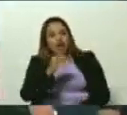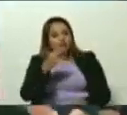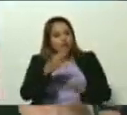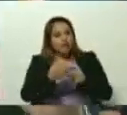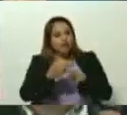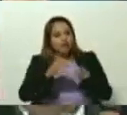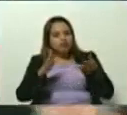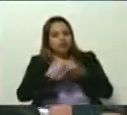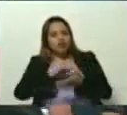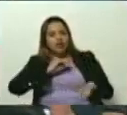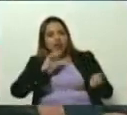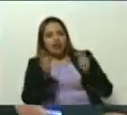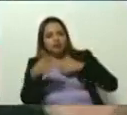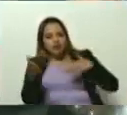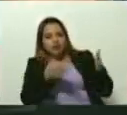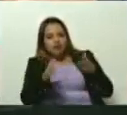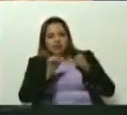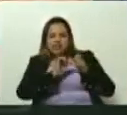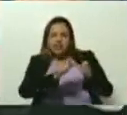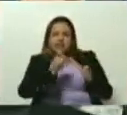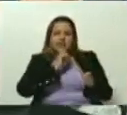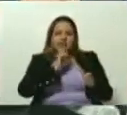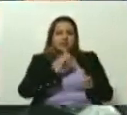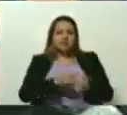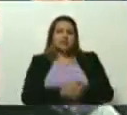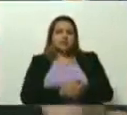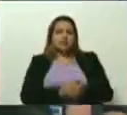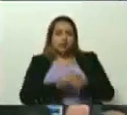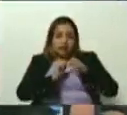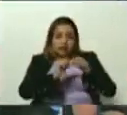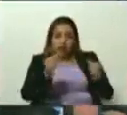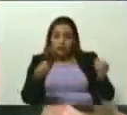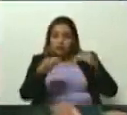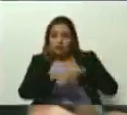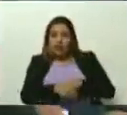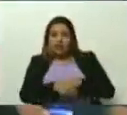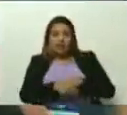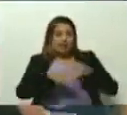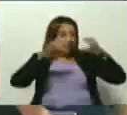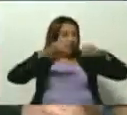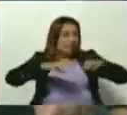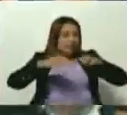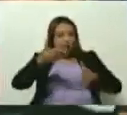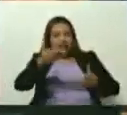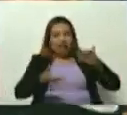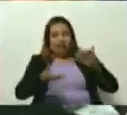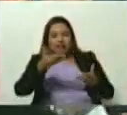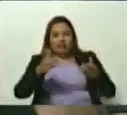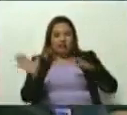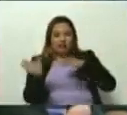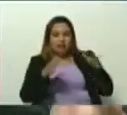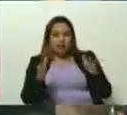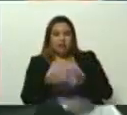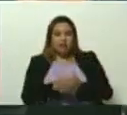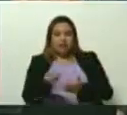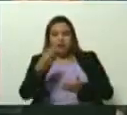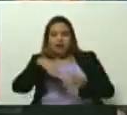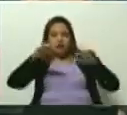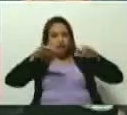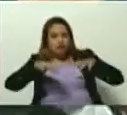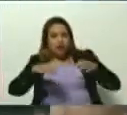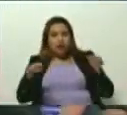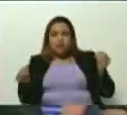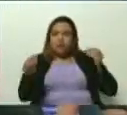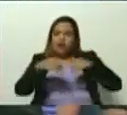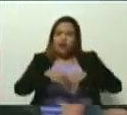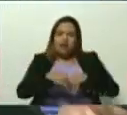tema climático se va a seguir complicando, van a seguir habiendo mayores desestabilizaciones climáticas, van a haber mayores lluvias,